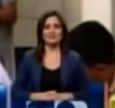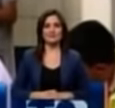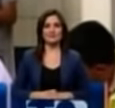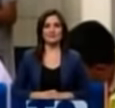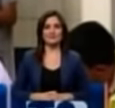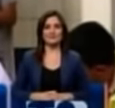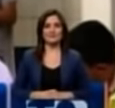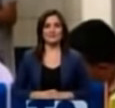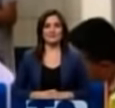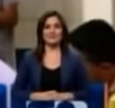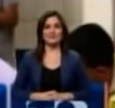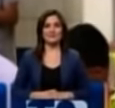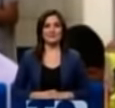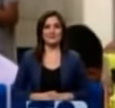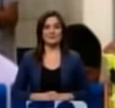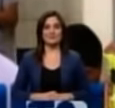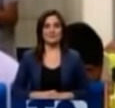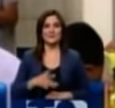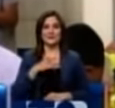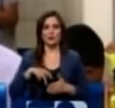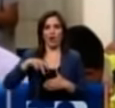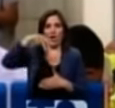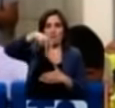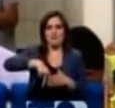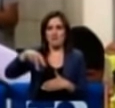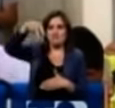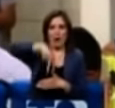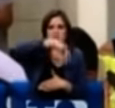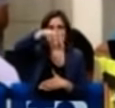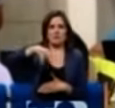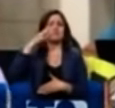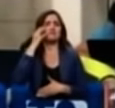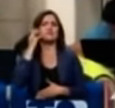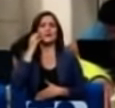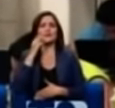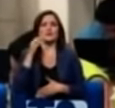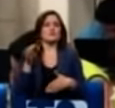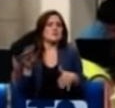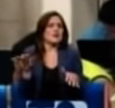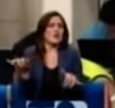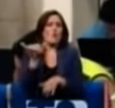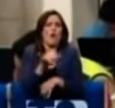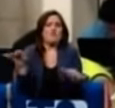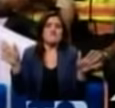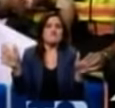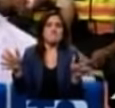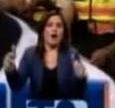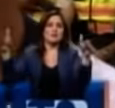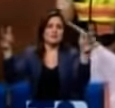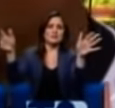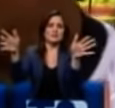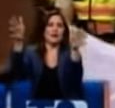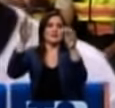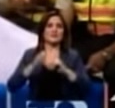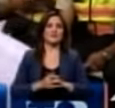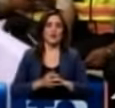El parkour es algo con el que me siento que vuelo. Es una experiencia muy cercana a volar. Me ha ayudado